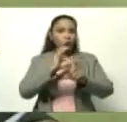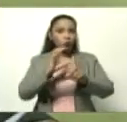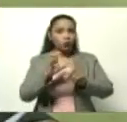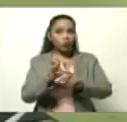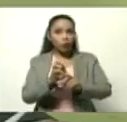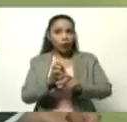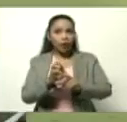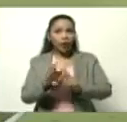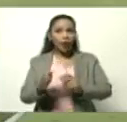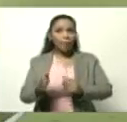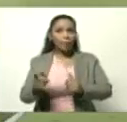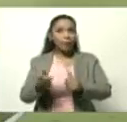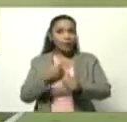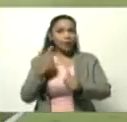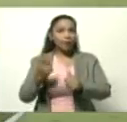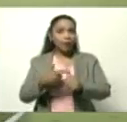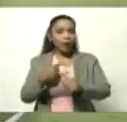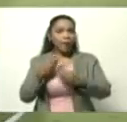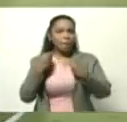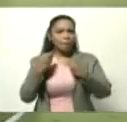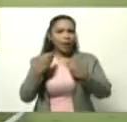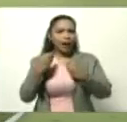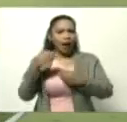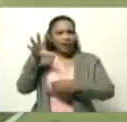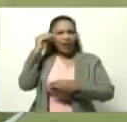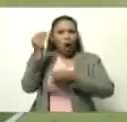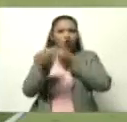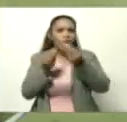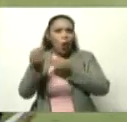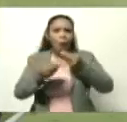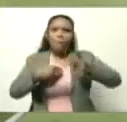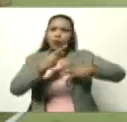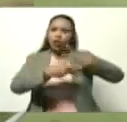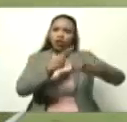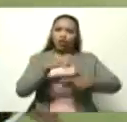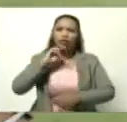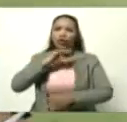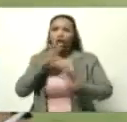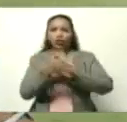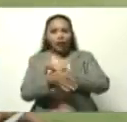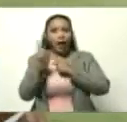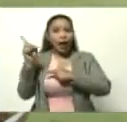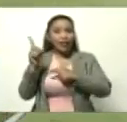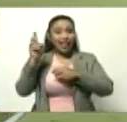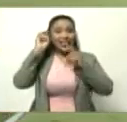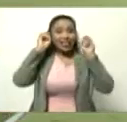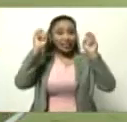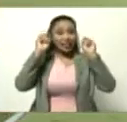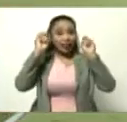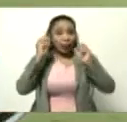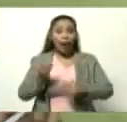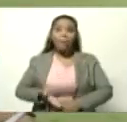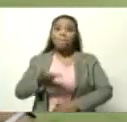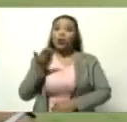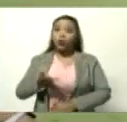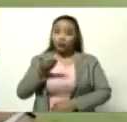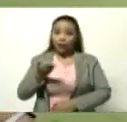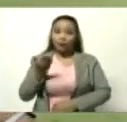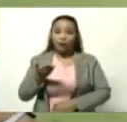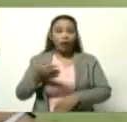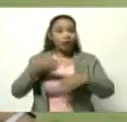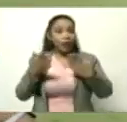primordiales para comprender ese proceso histórico y esa es una lección fundamental que puede uno